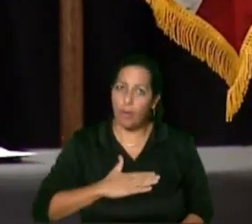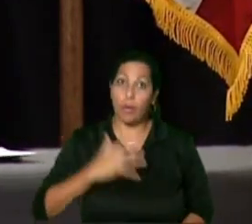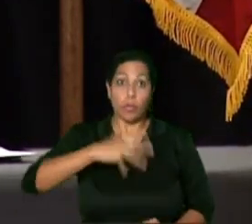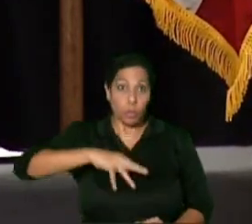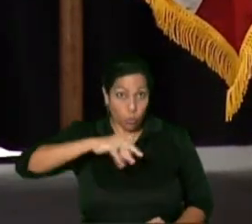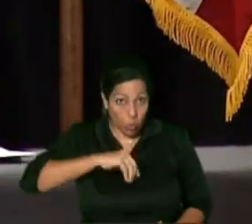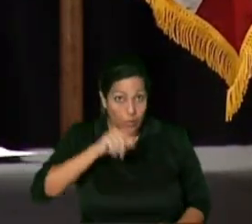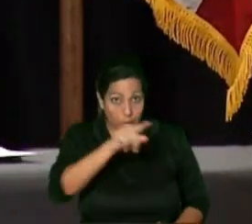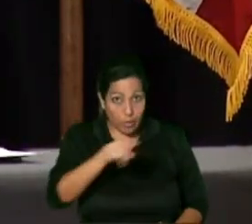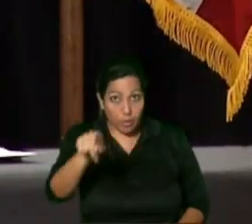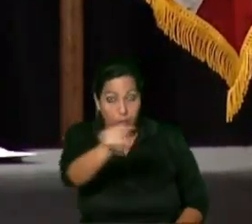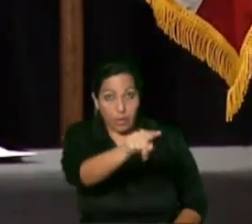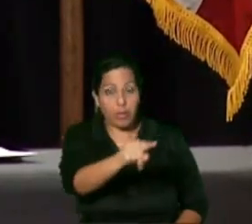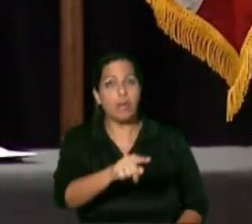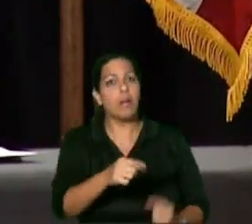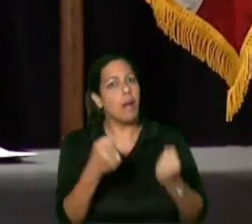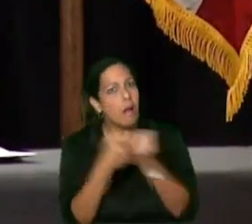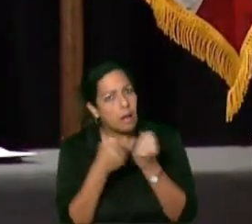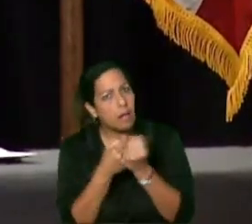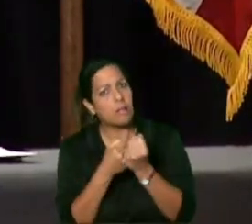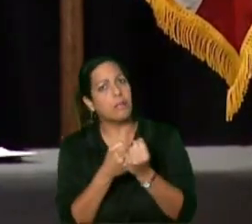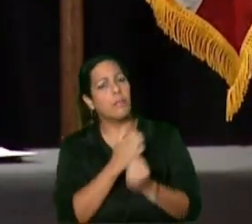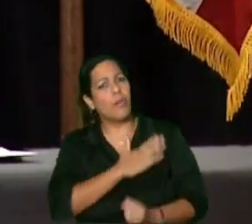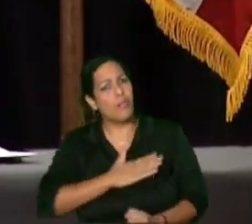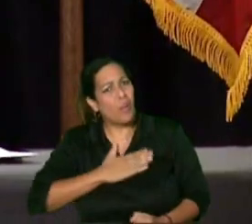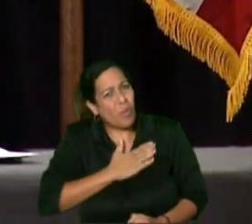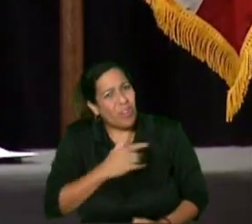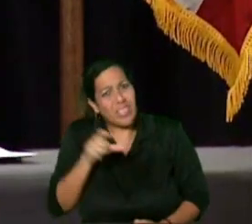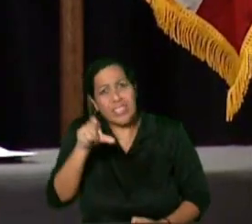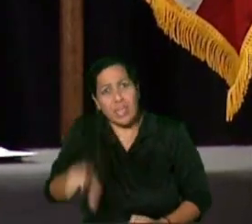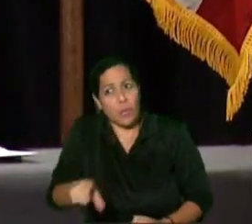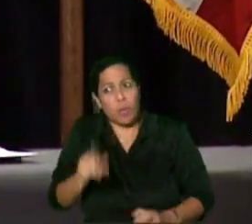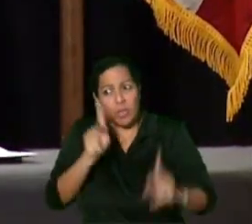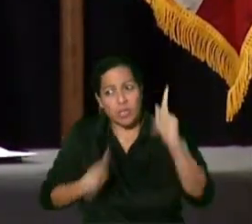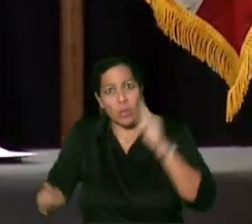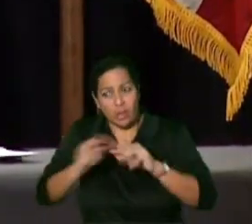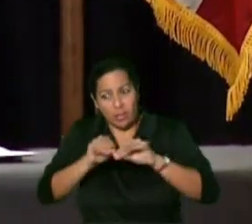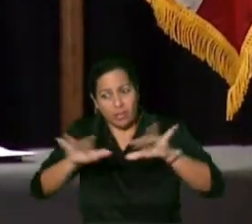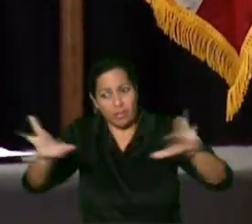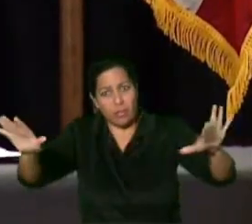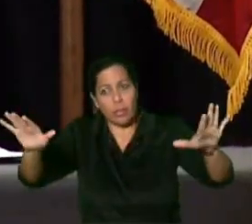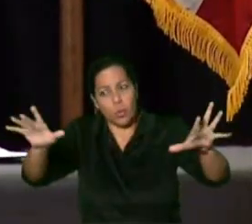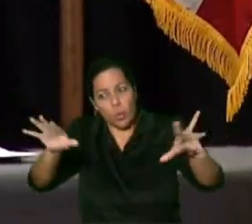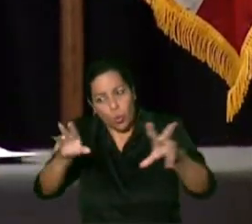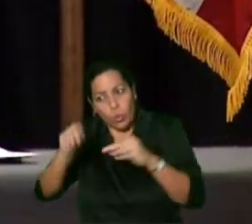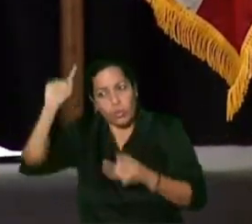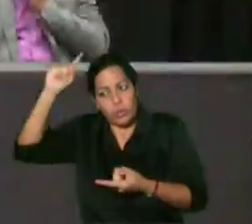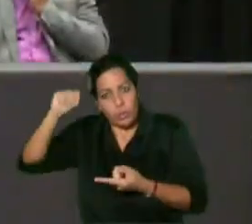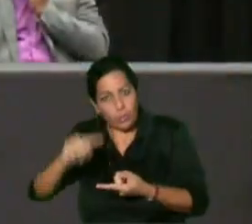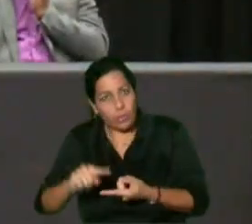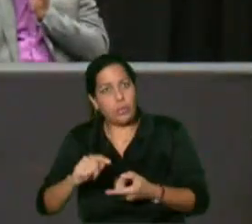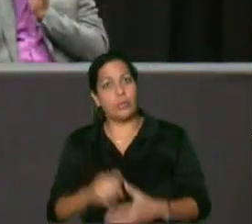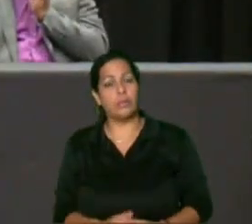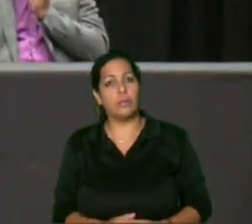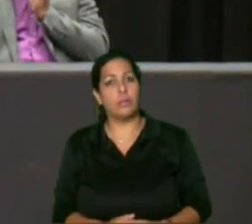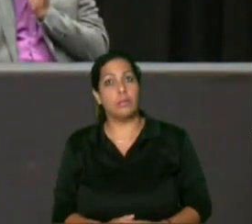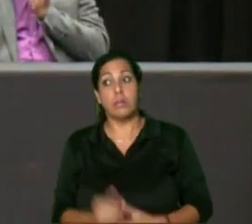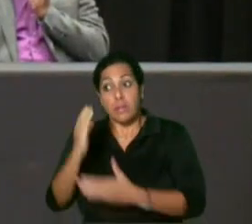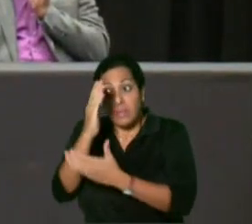que cooperen con nuestra isla, que cooperen para que nosotros podamos reducir este COVID, y aquellos establecimientos que